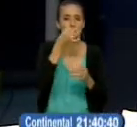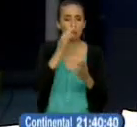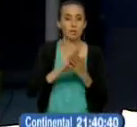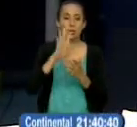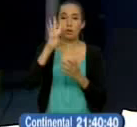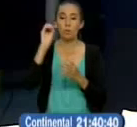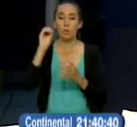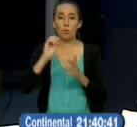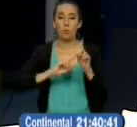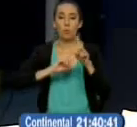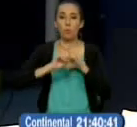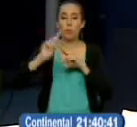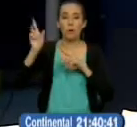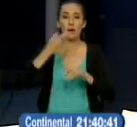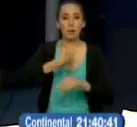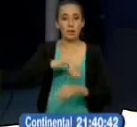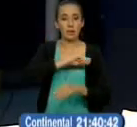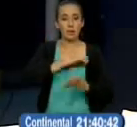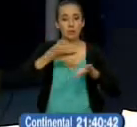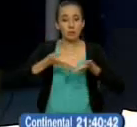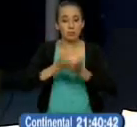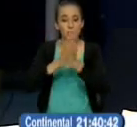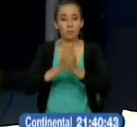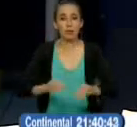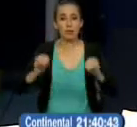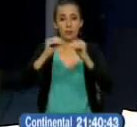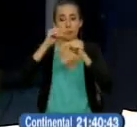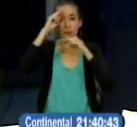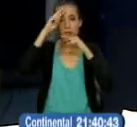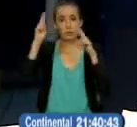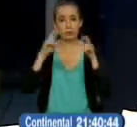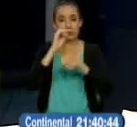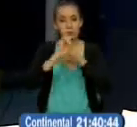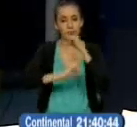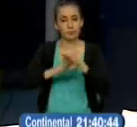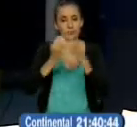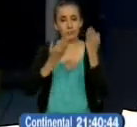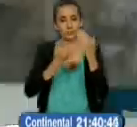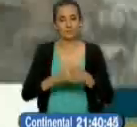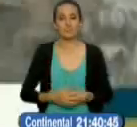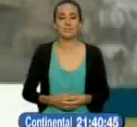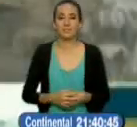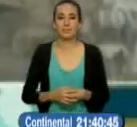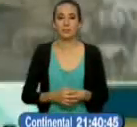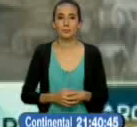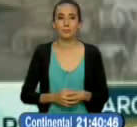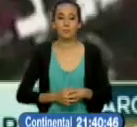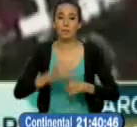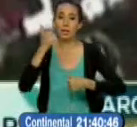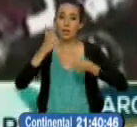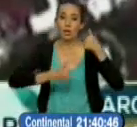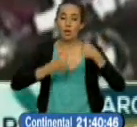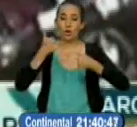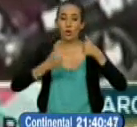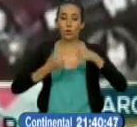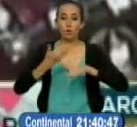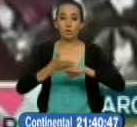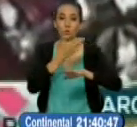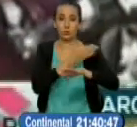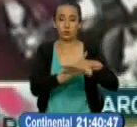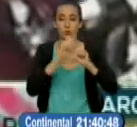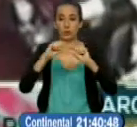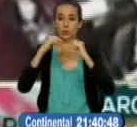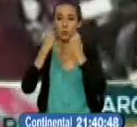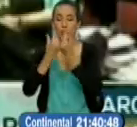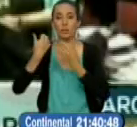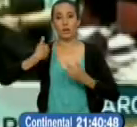una playa en España a bordo de un bote. Tenemos más noticias en el siguiente resumen. Los precandidatos de las diferentes alianzas y frentes